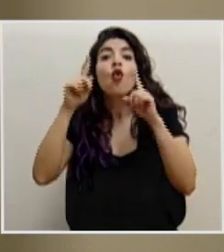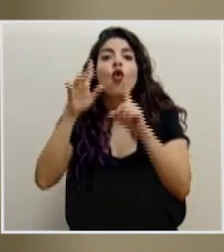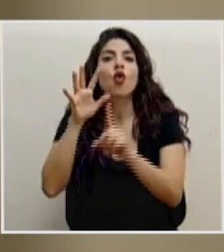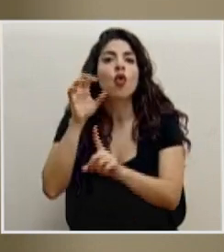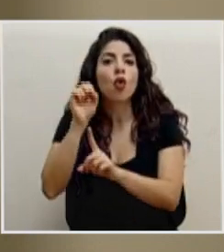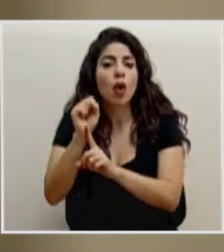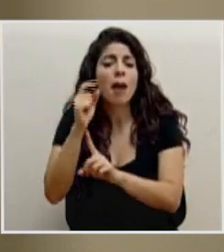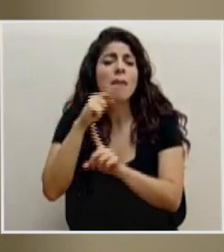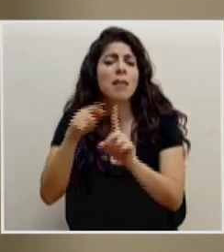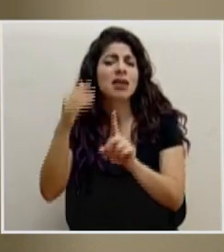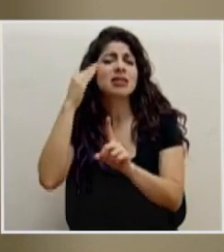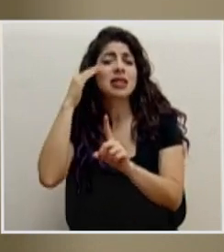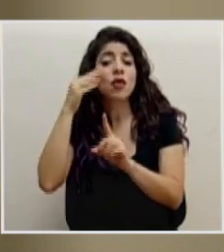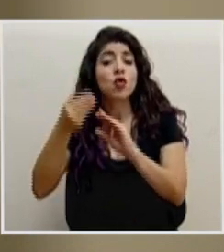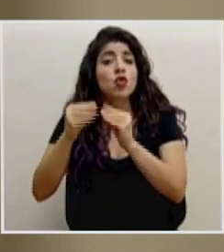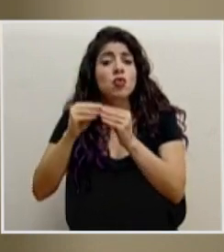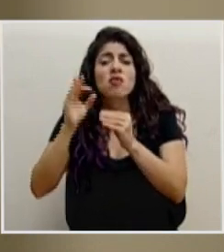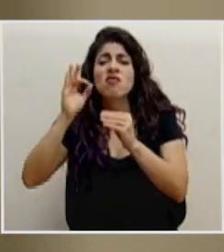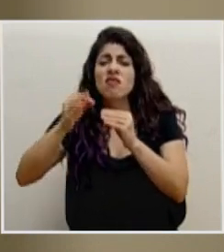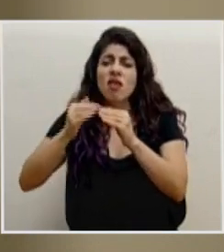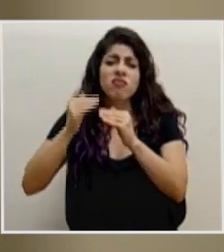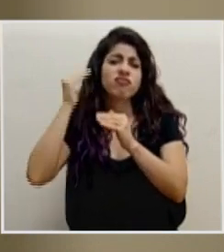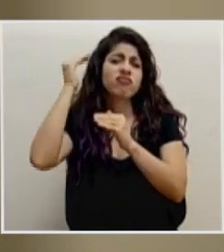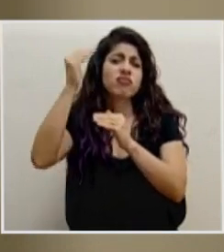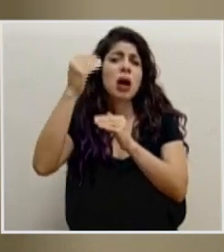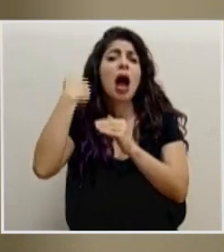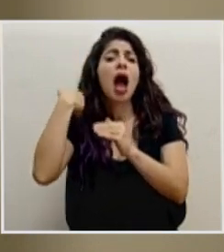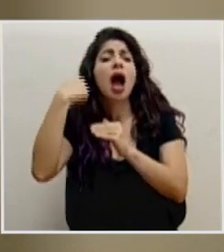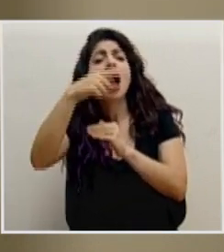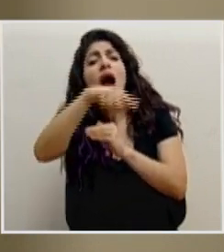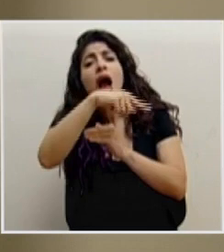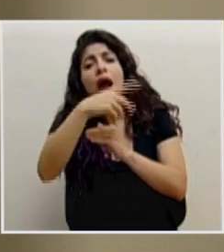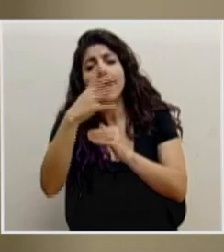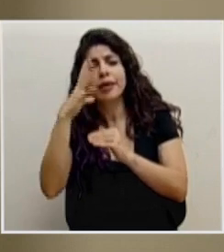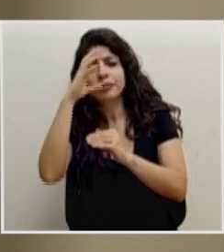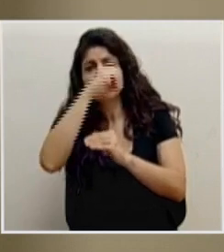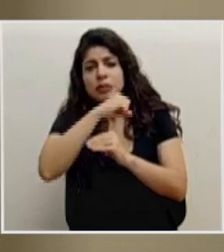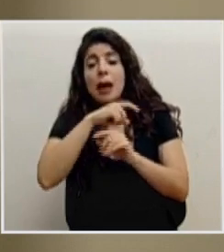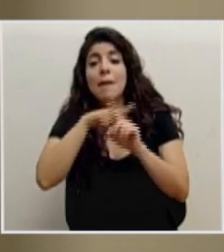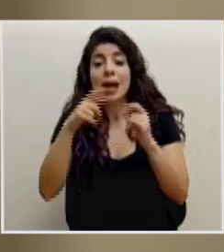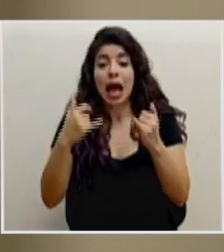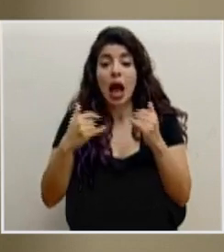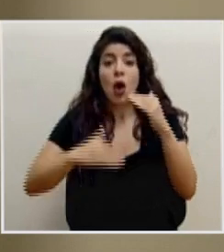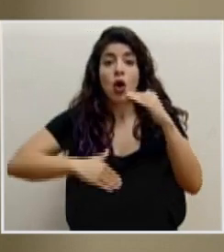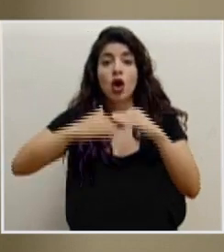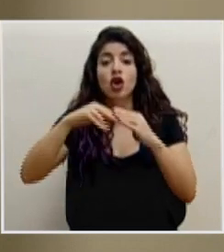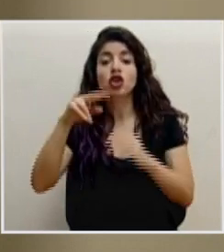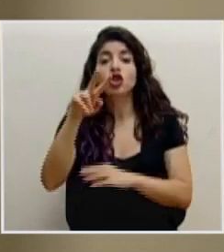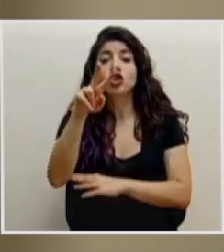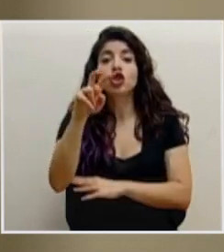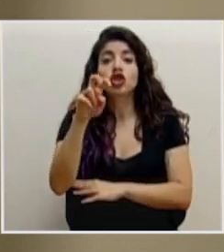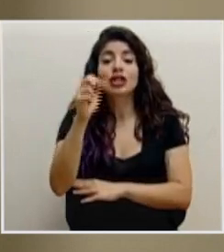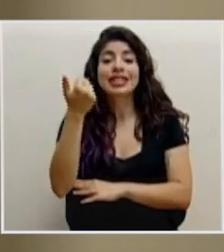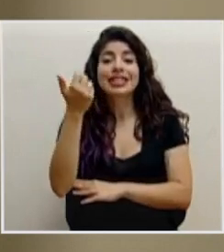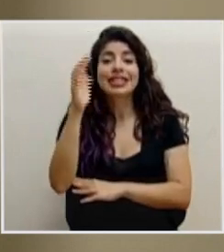tales. Sabemos que la cifra es mayor porque siempre hay un subregistro, pero estamos llegando a la cifra de